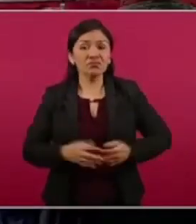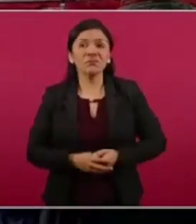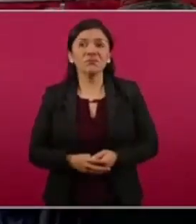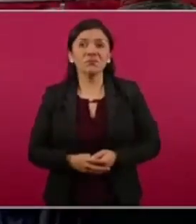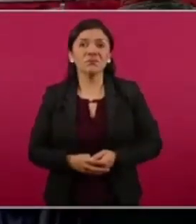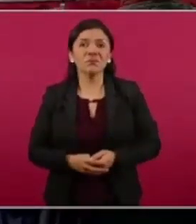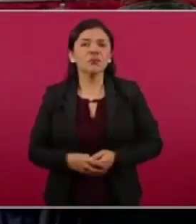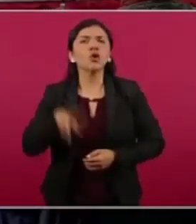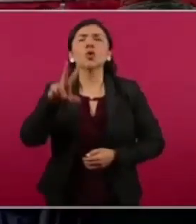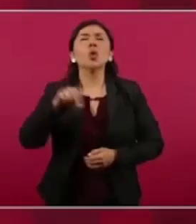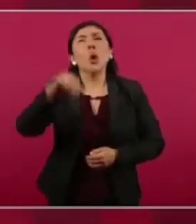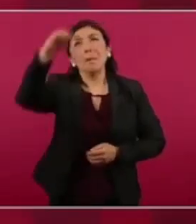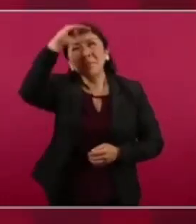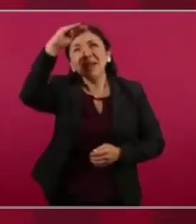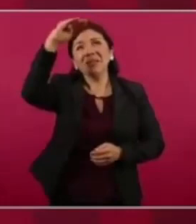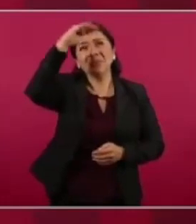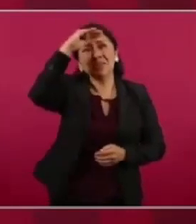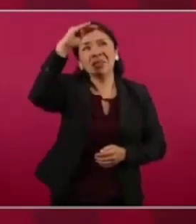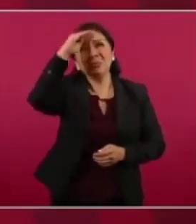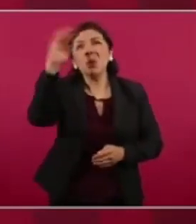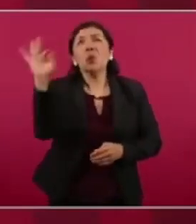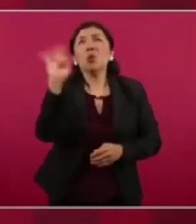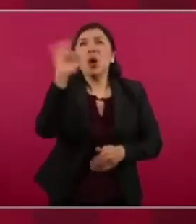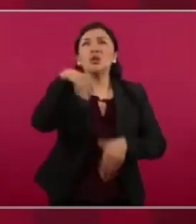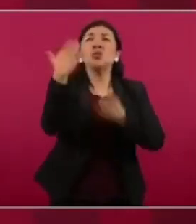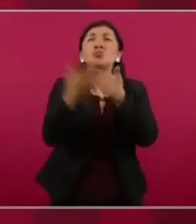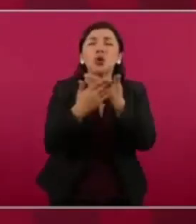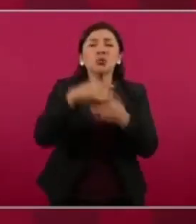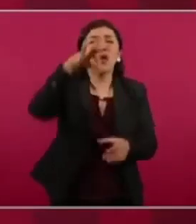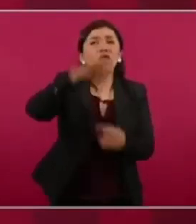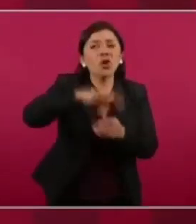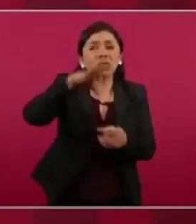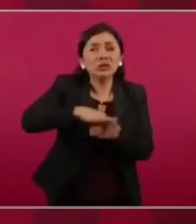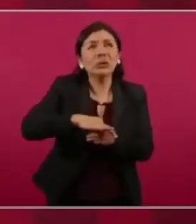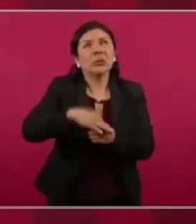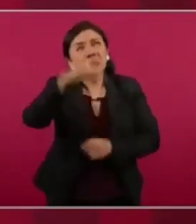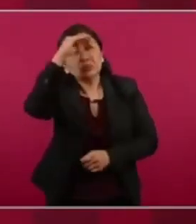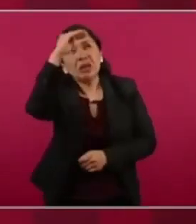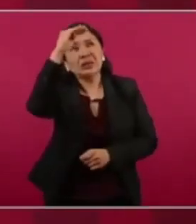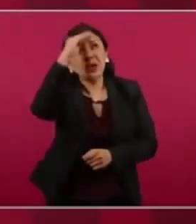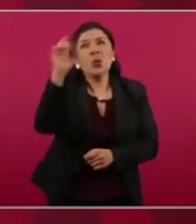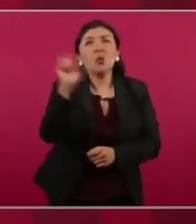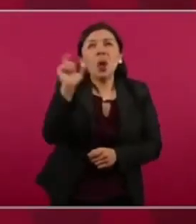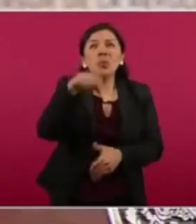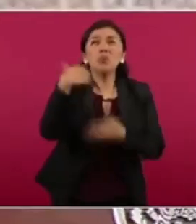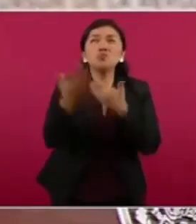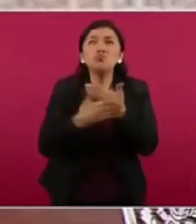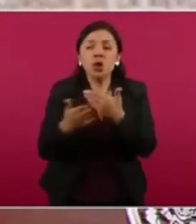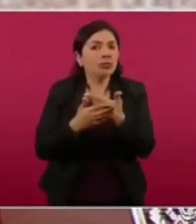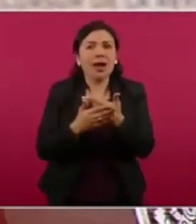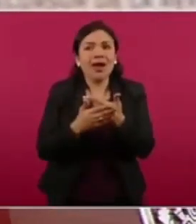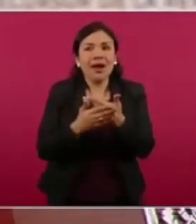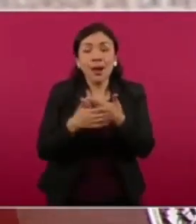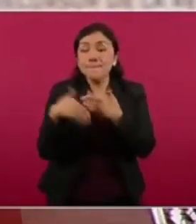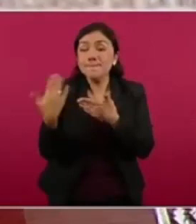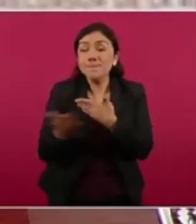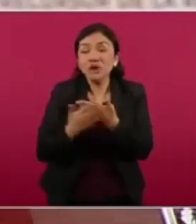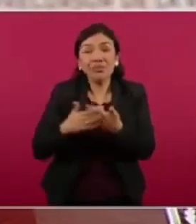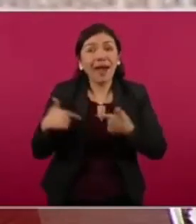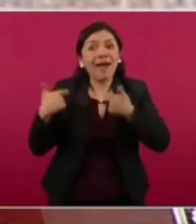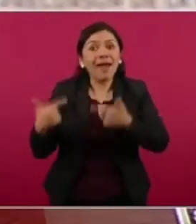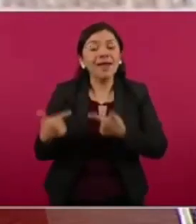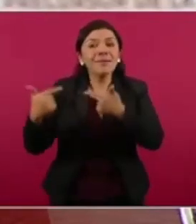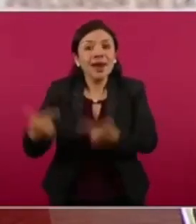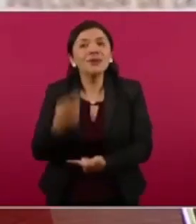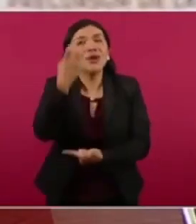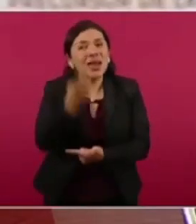Y no hay que estar pensando en la próxima elección, hay que estar pensando en la próxima generación.